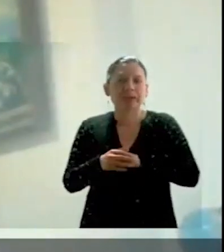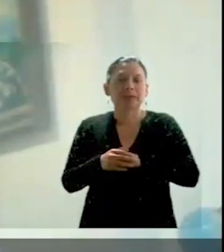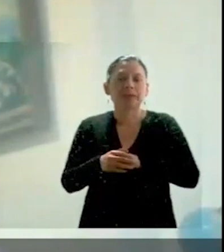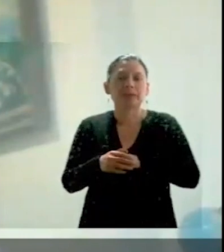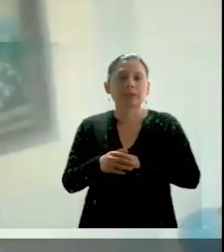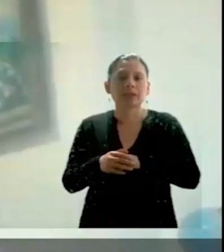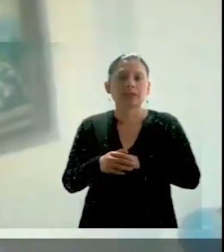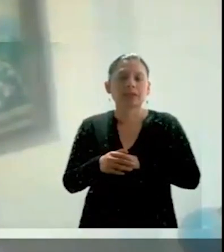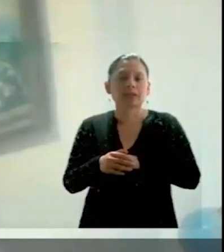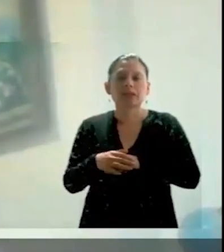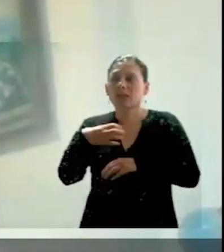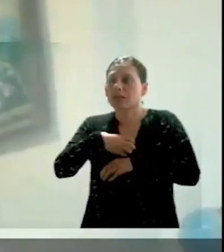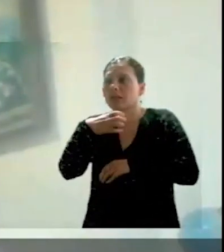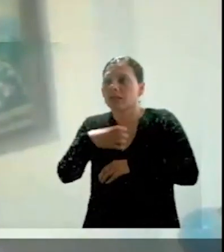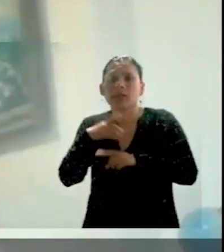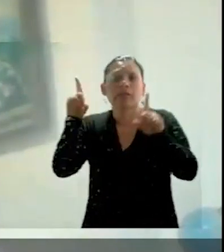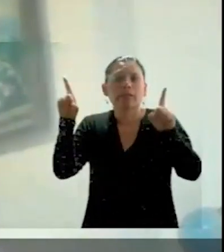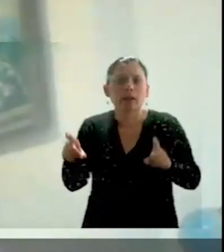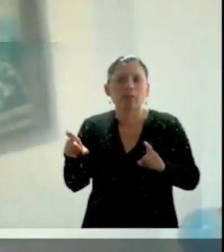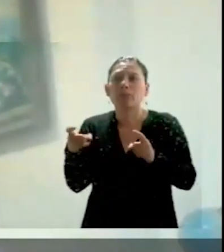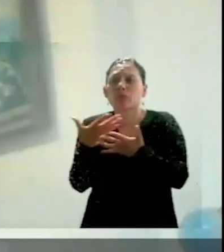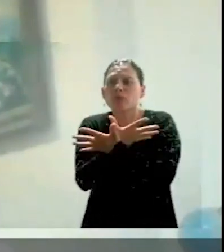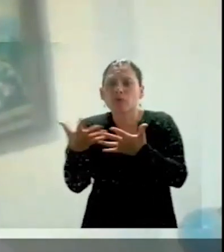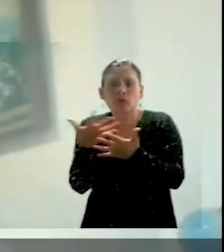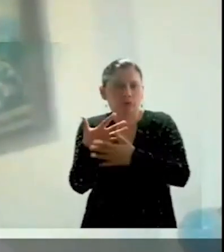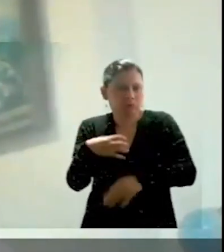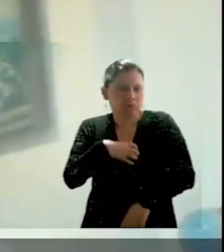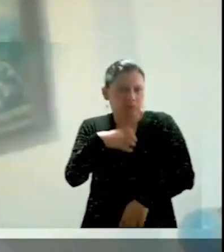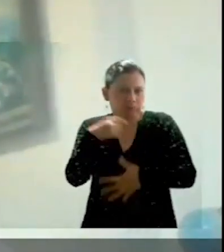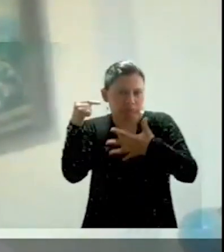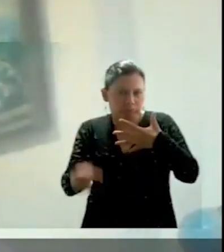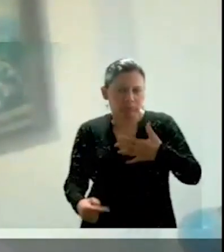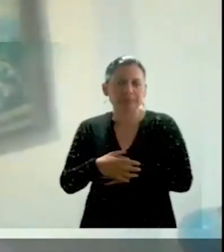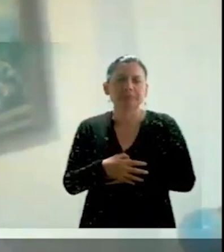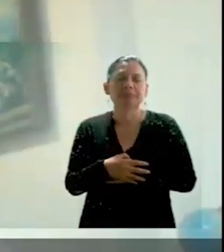sin cumplir los presupuestos para la queja. Es decir,